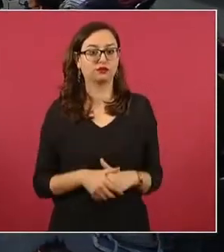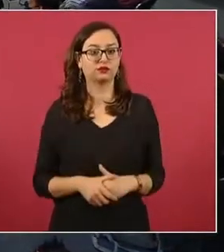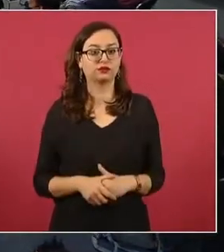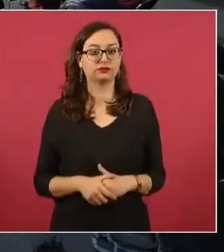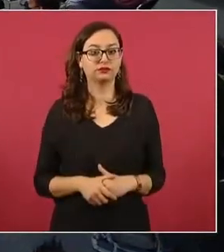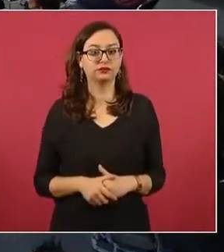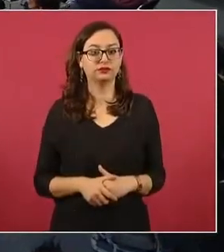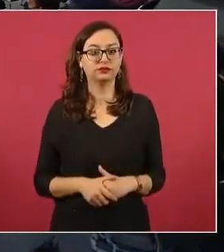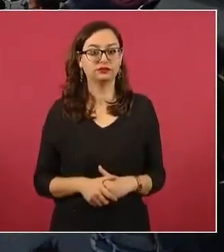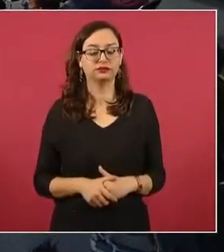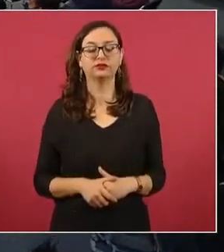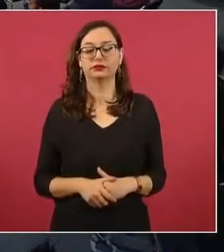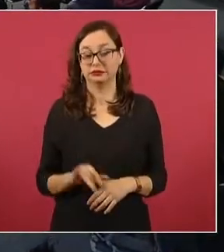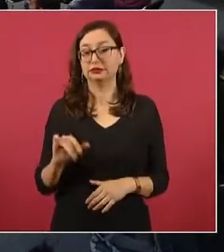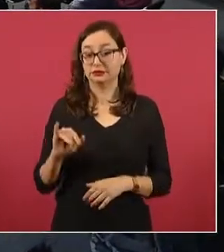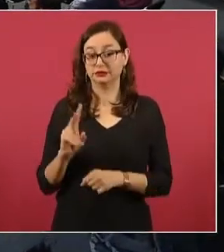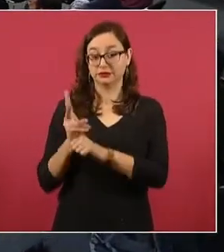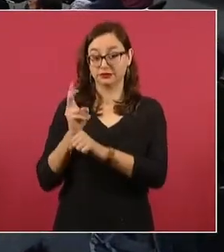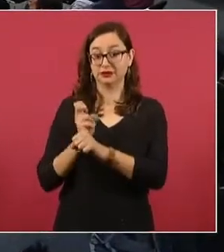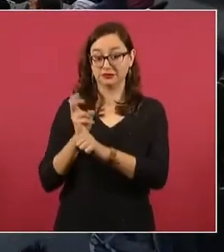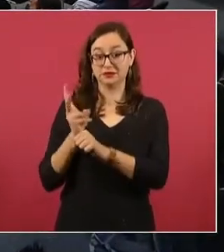Sí, voy a tener invitados.